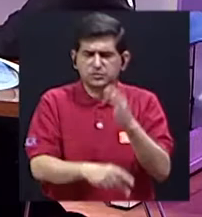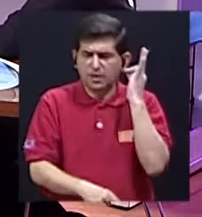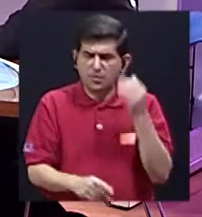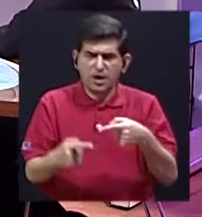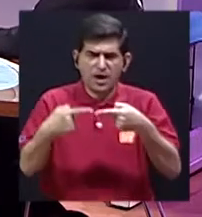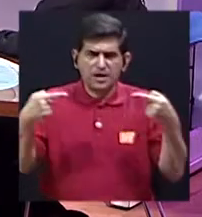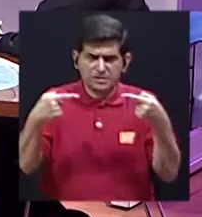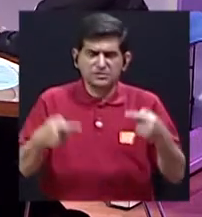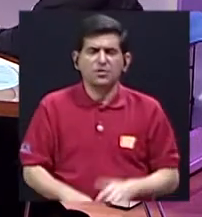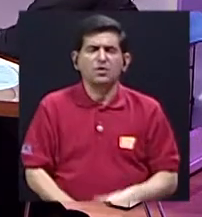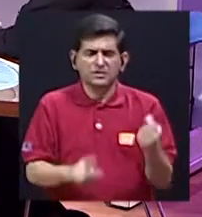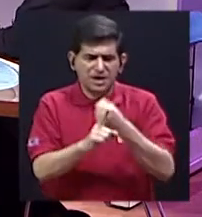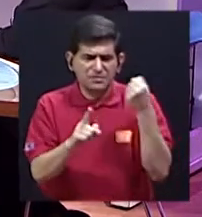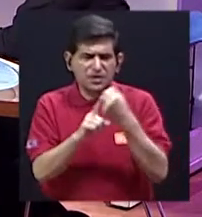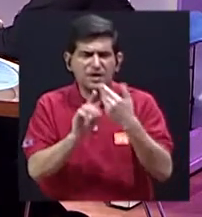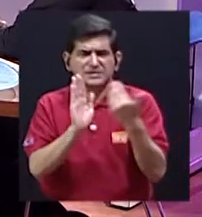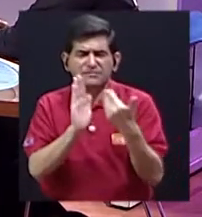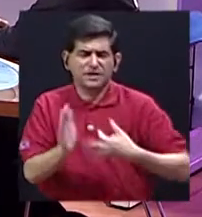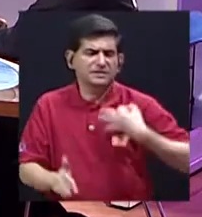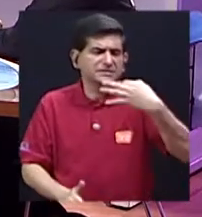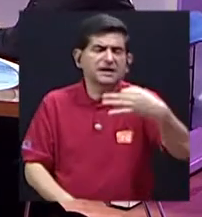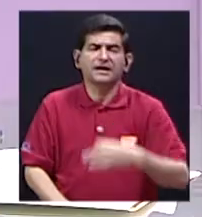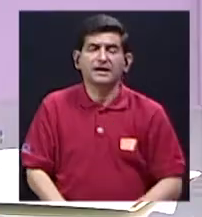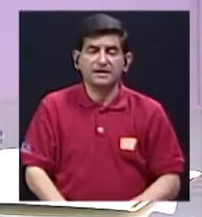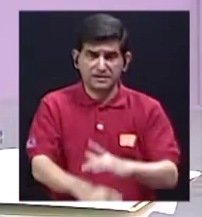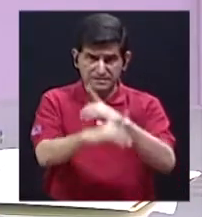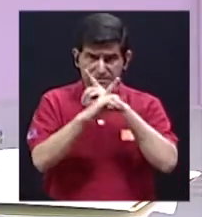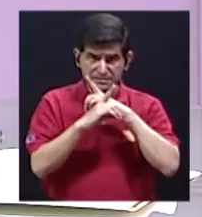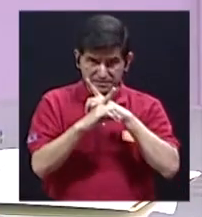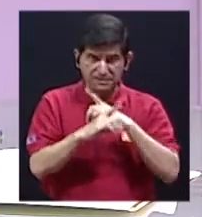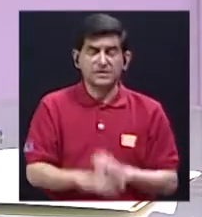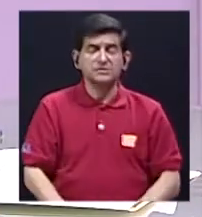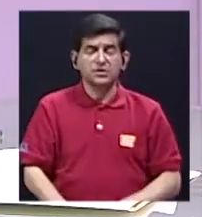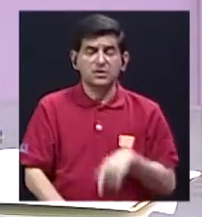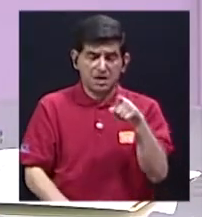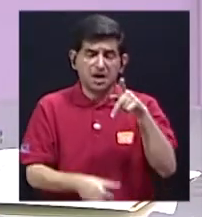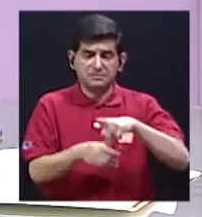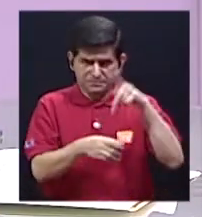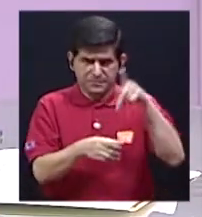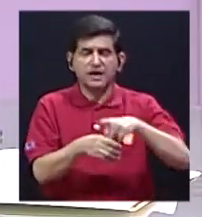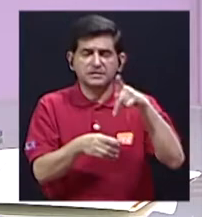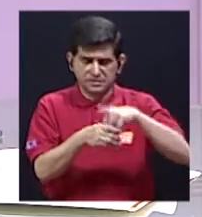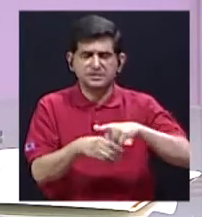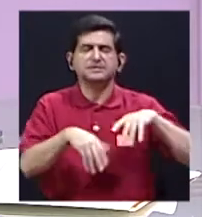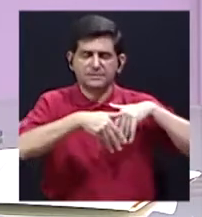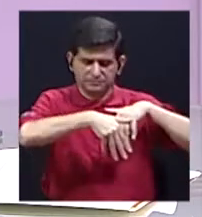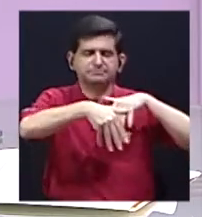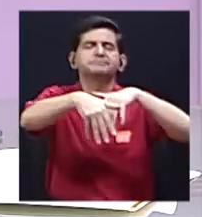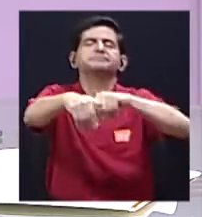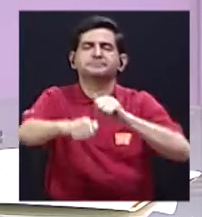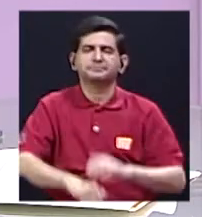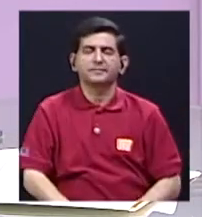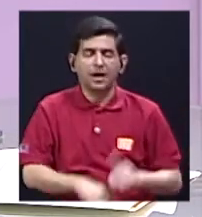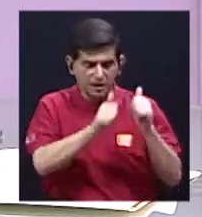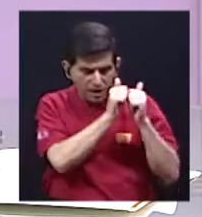en la que se está expuesto a cada día bueno la define de la defensoría definitivamente va a estar en la en la marcha va a estar acompañando y yo